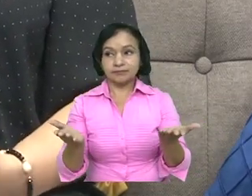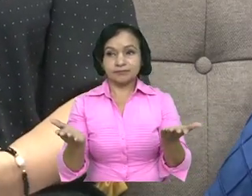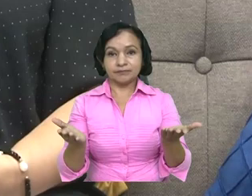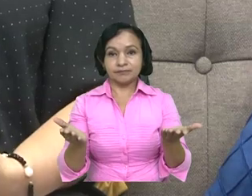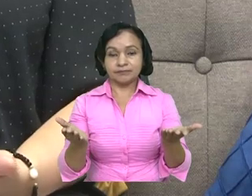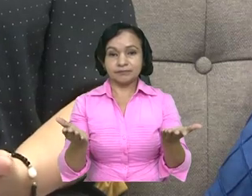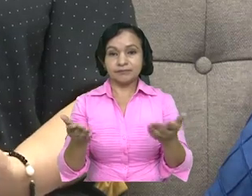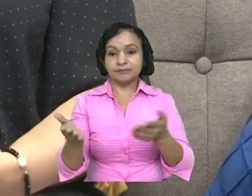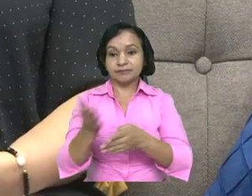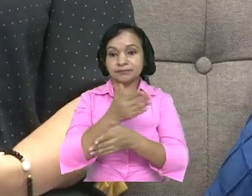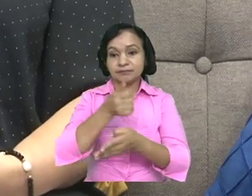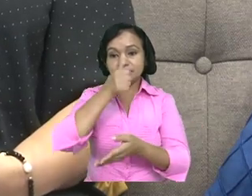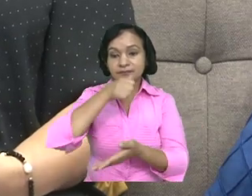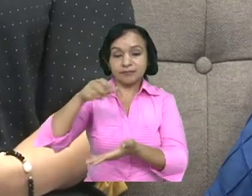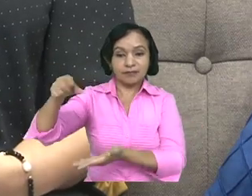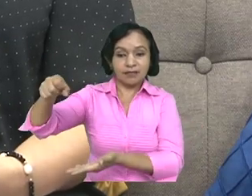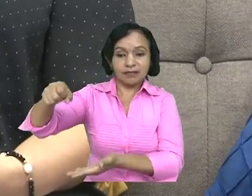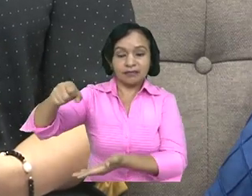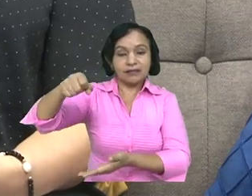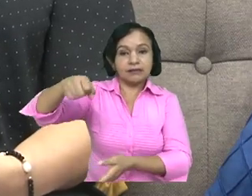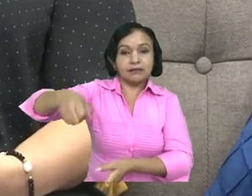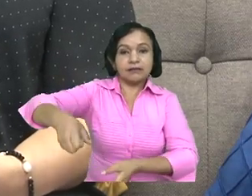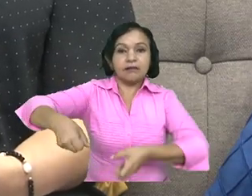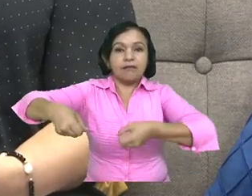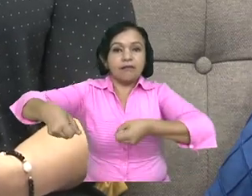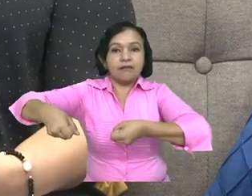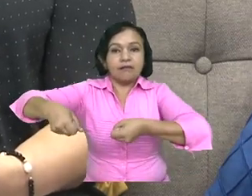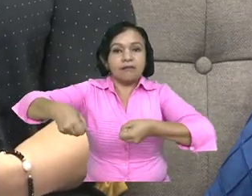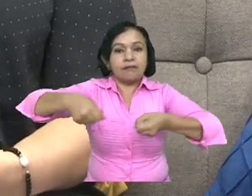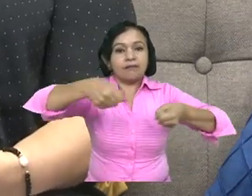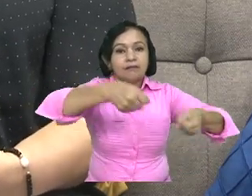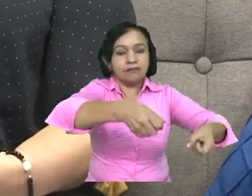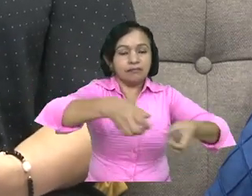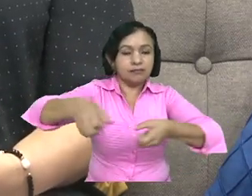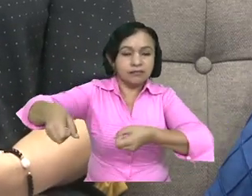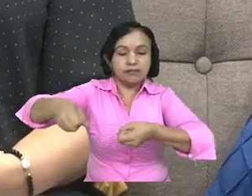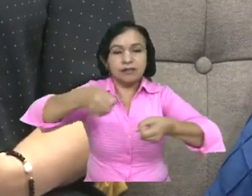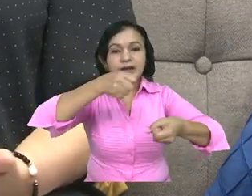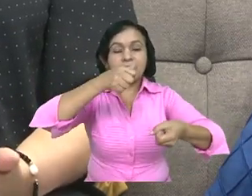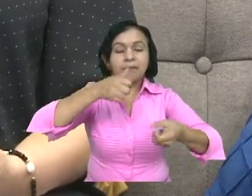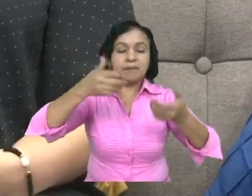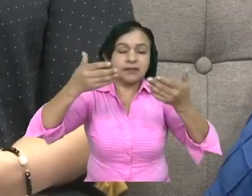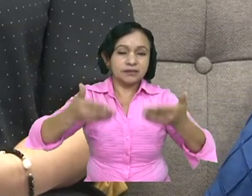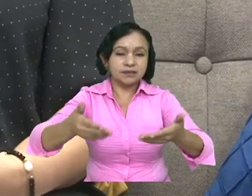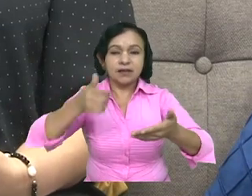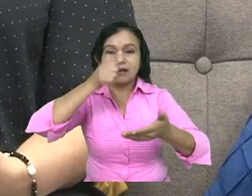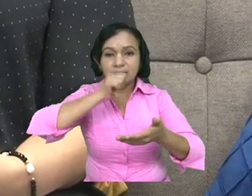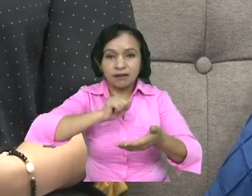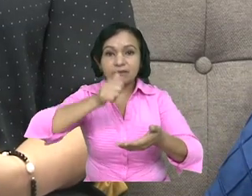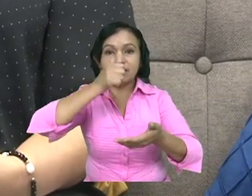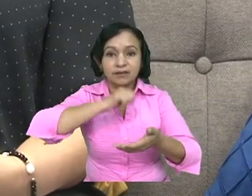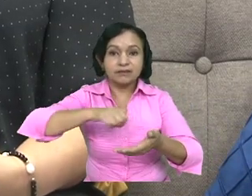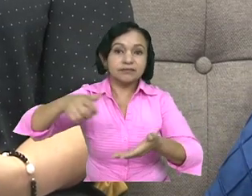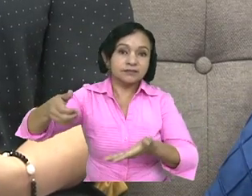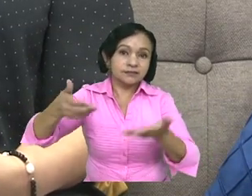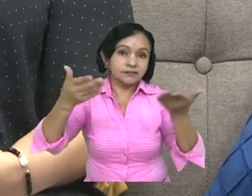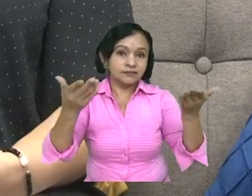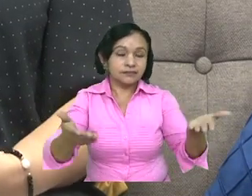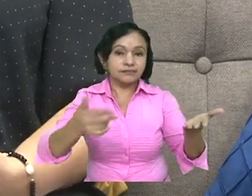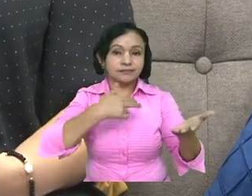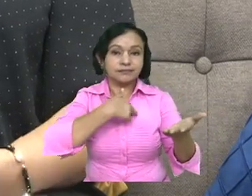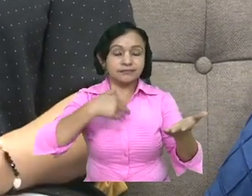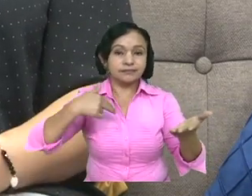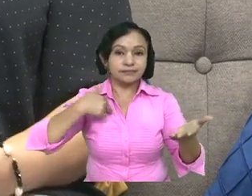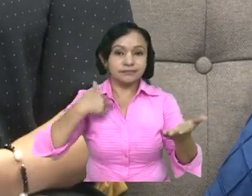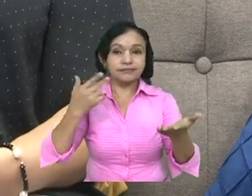Se cargaba el agua, y cargar el agua significa un trabajo pesado. Y así es que eso es parte,